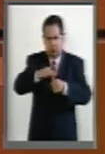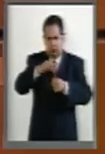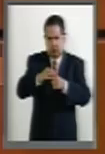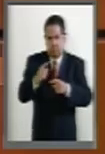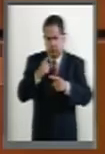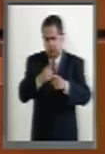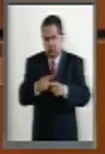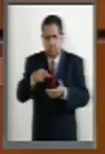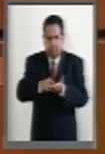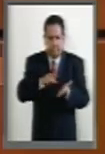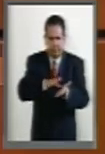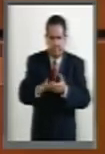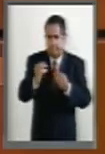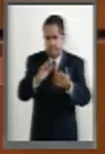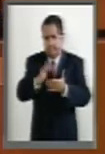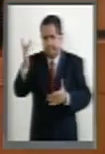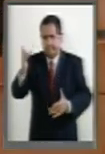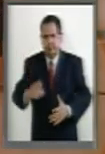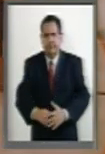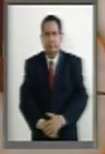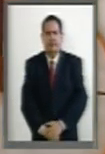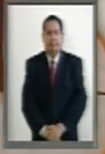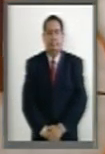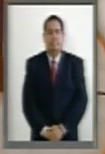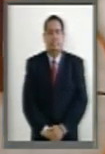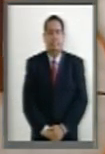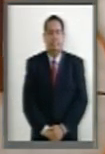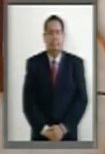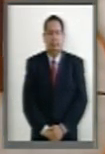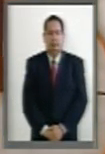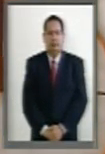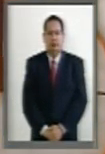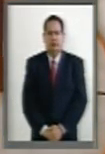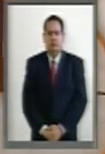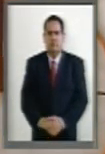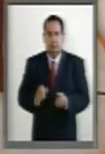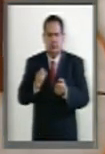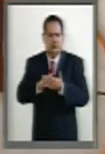para estos dictámenes. Muchas gracias. Muchas gracias, senadora Domínguez.